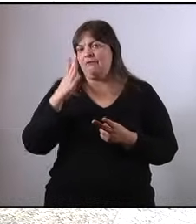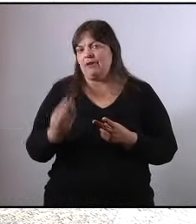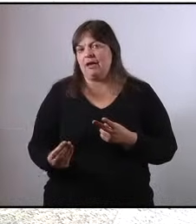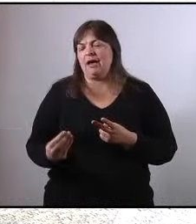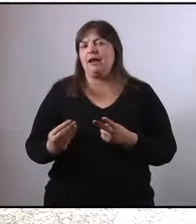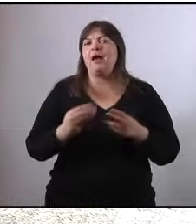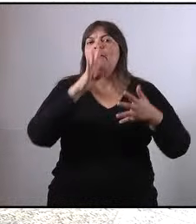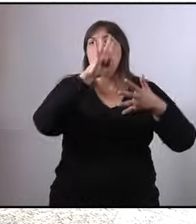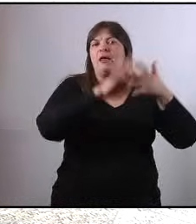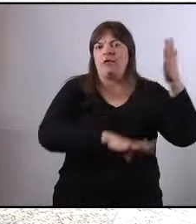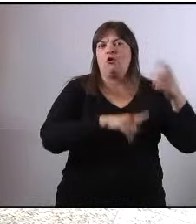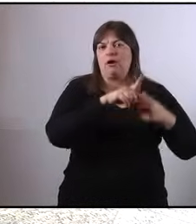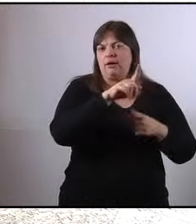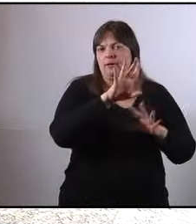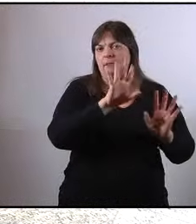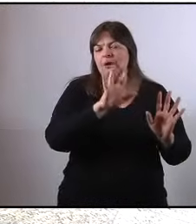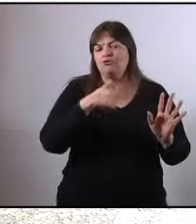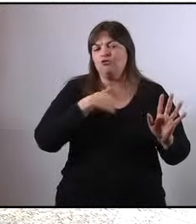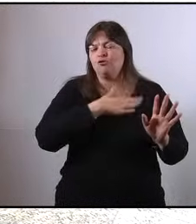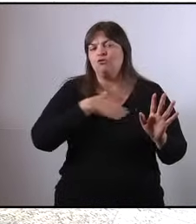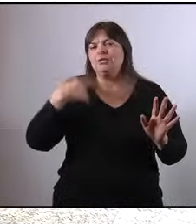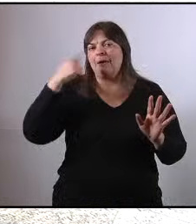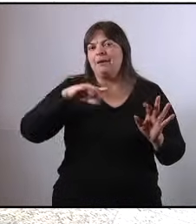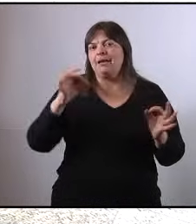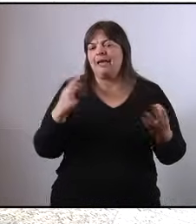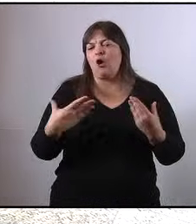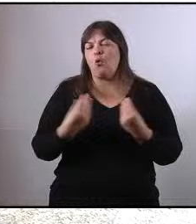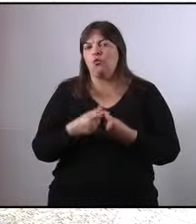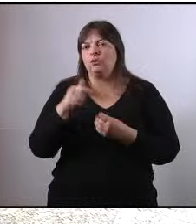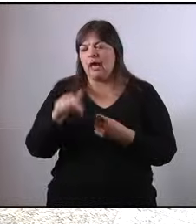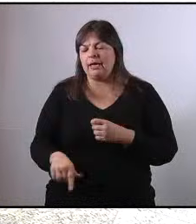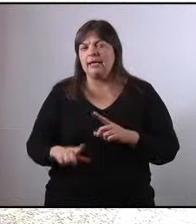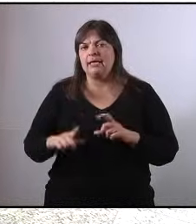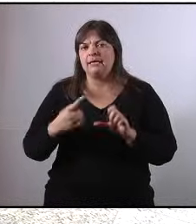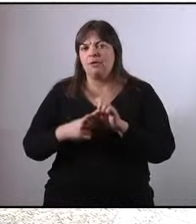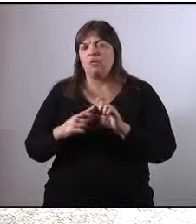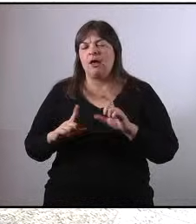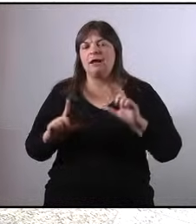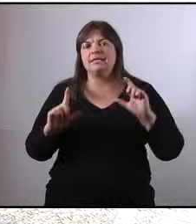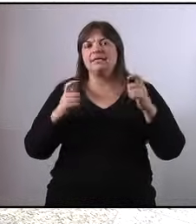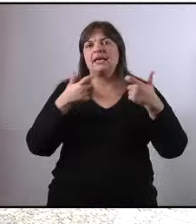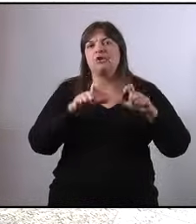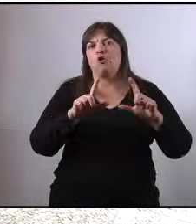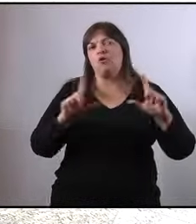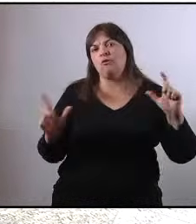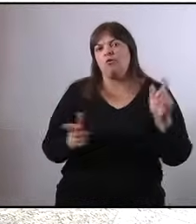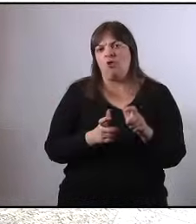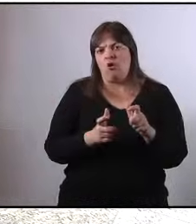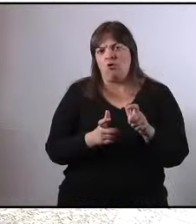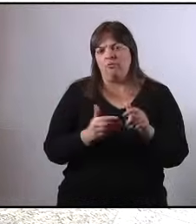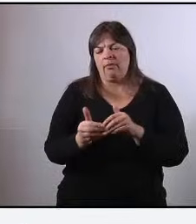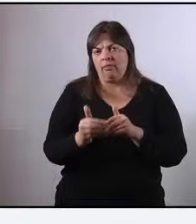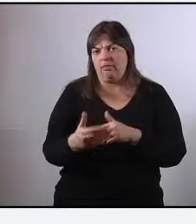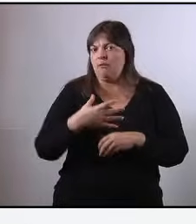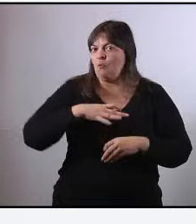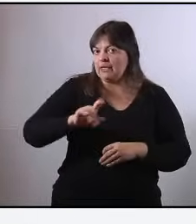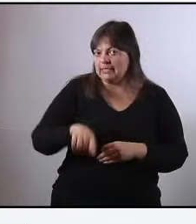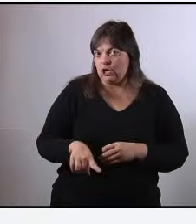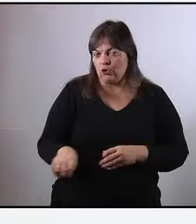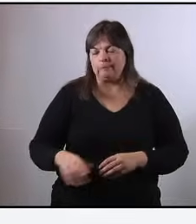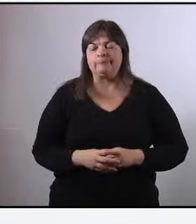Barcelona, muy bien. Quería saber si la Junta tiene previsto reunirse aquí en Extremadura con el sector o con las OPAs próximamente. Muy bien.